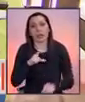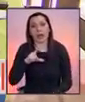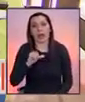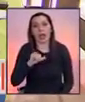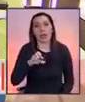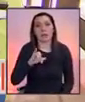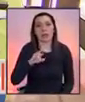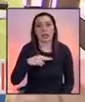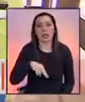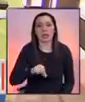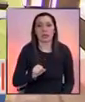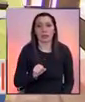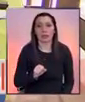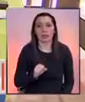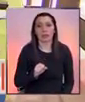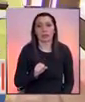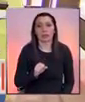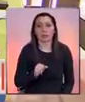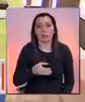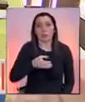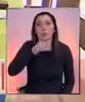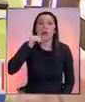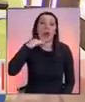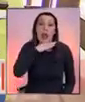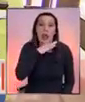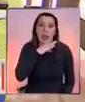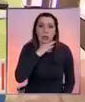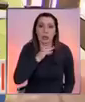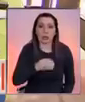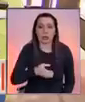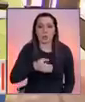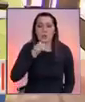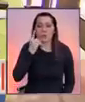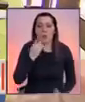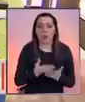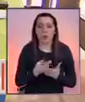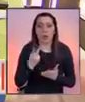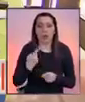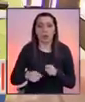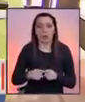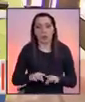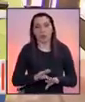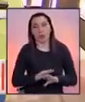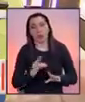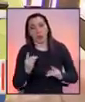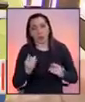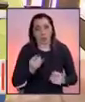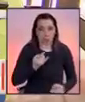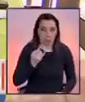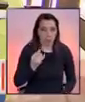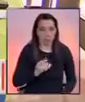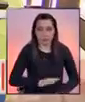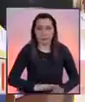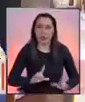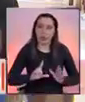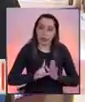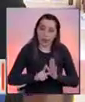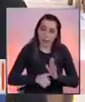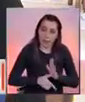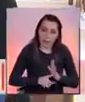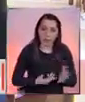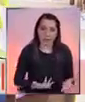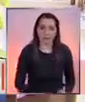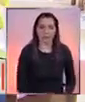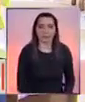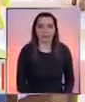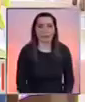gente que se fica entusiasmado y quiere tomar rápido. Toma una, dos, después la tercera ya está liquidada, ¿entendés? En